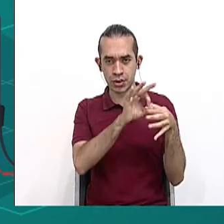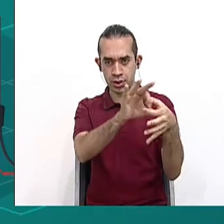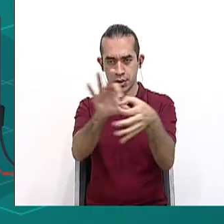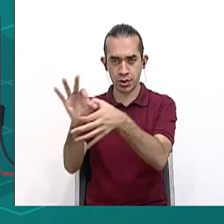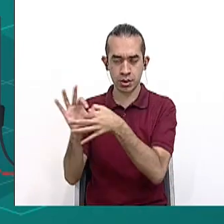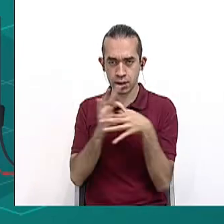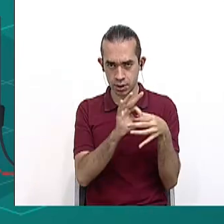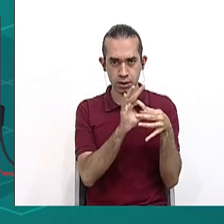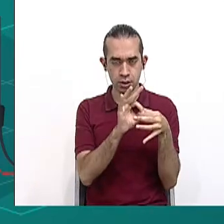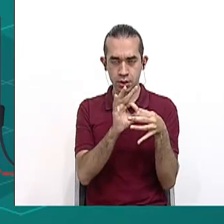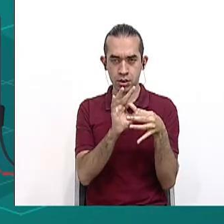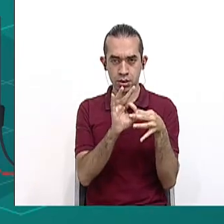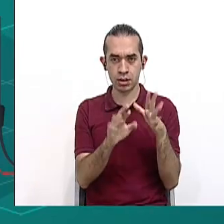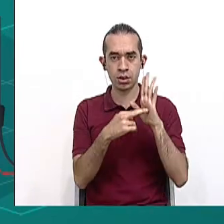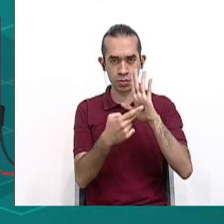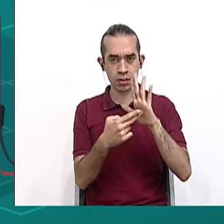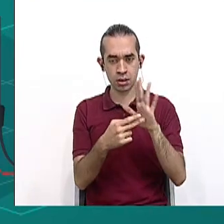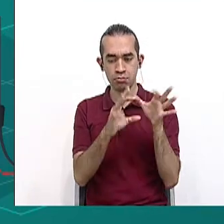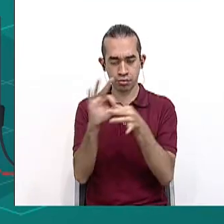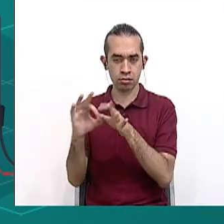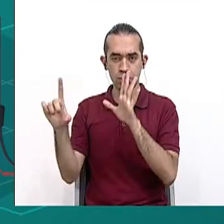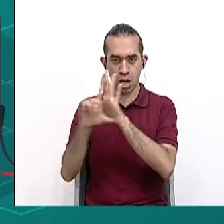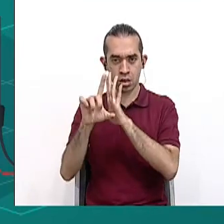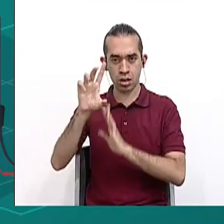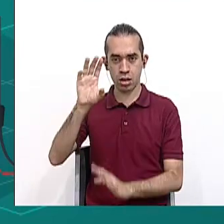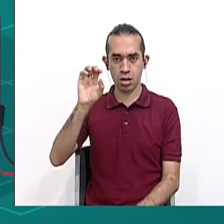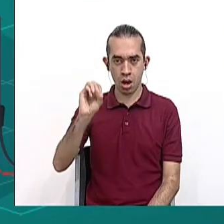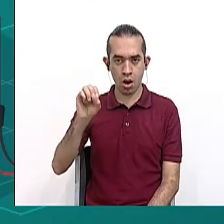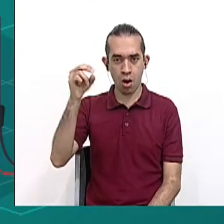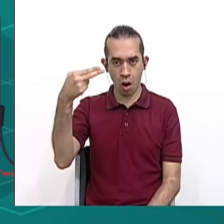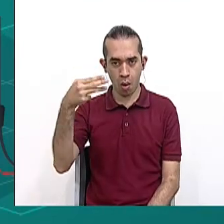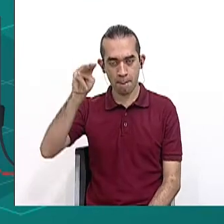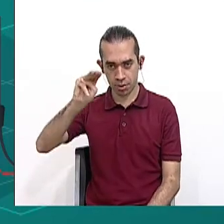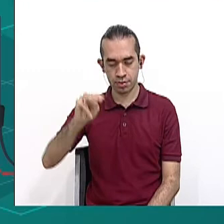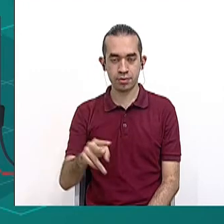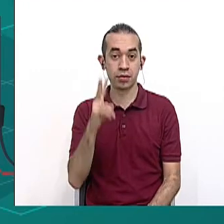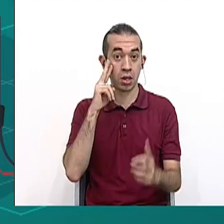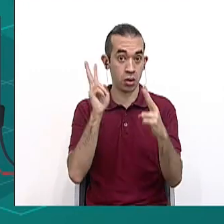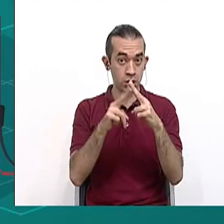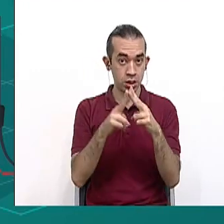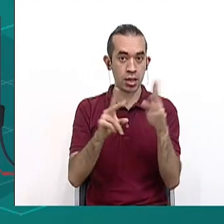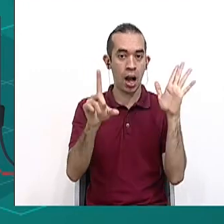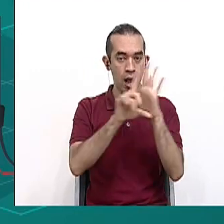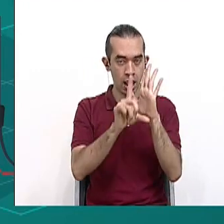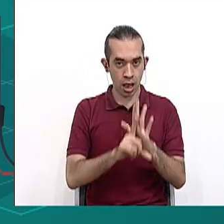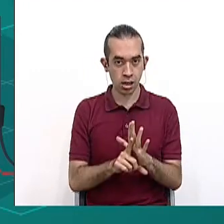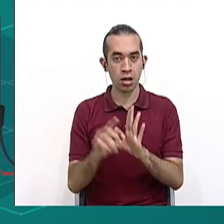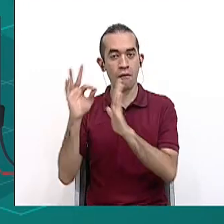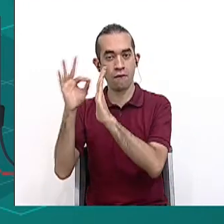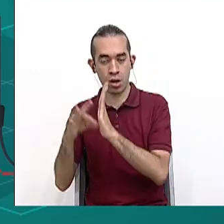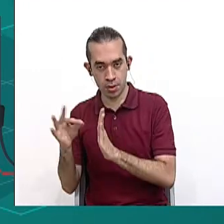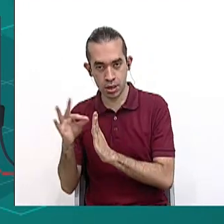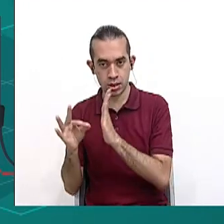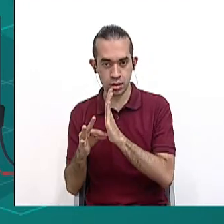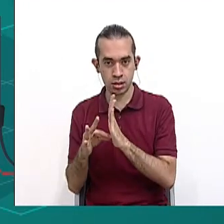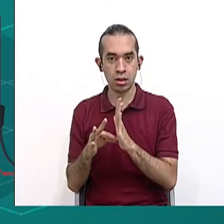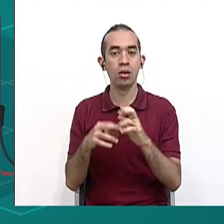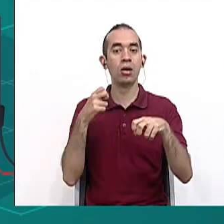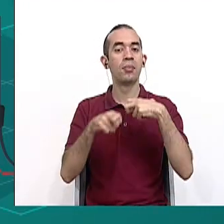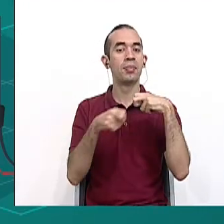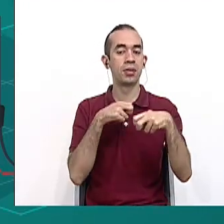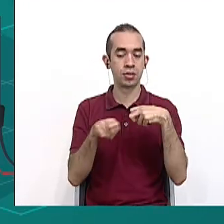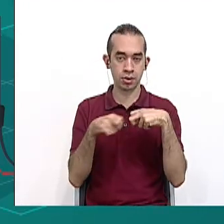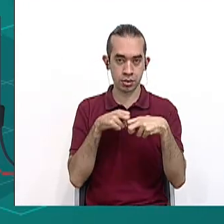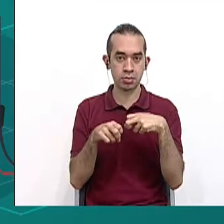relaciones que nos representa la ley de Ohm? Bueno, conozcamos qué dice esta ley, cuáles son las fórmulas y resolvamos un problema